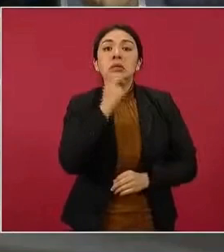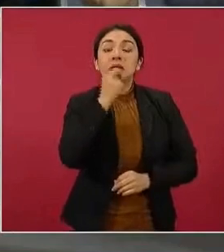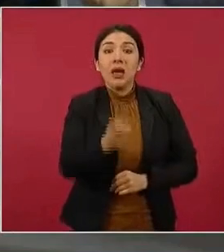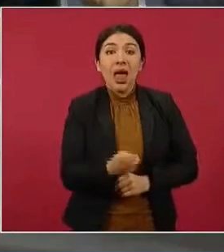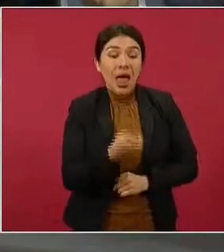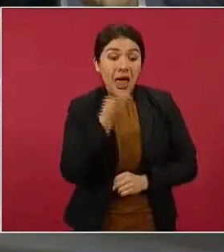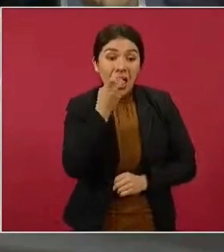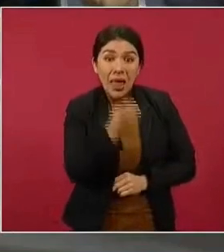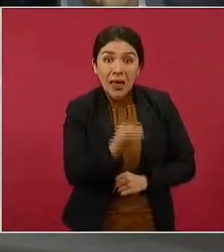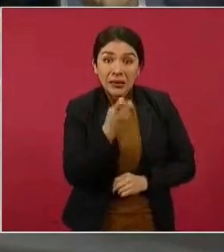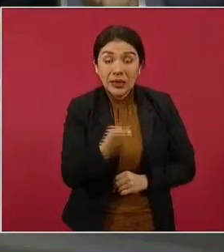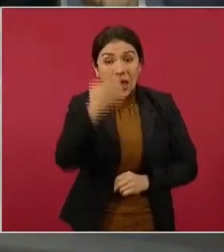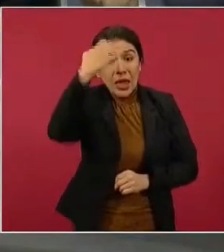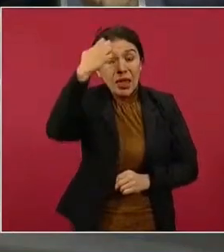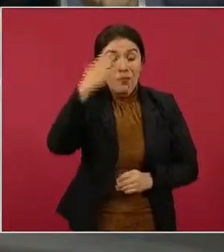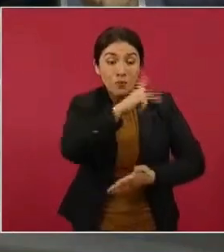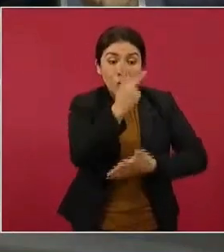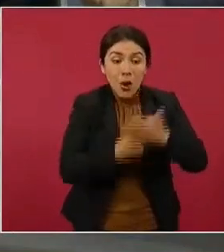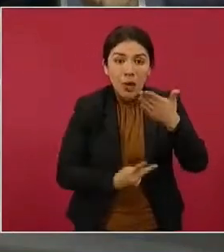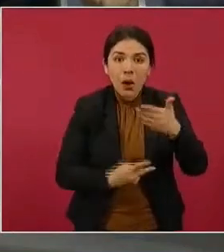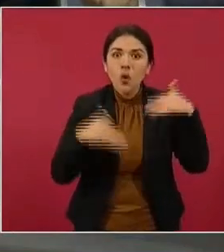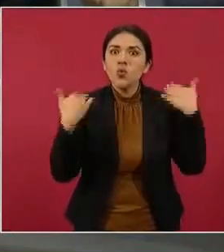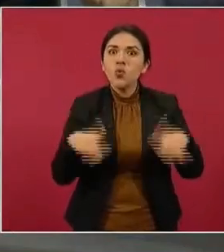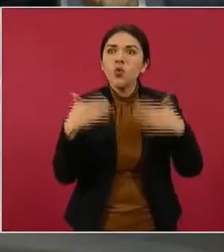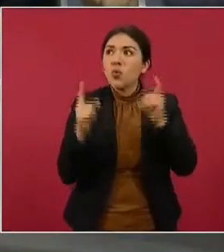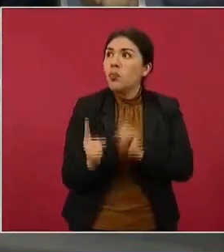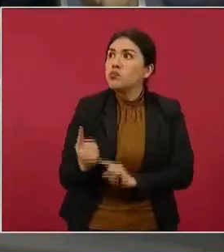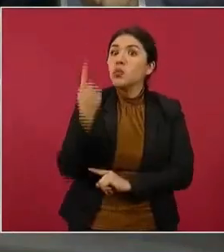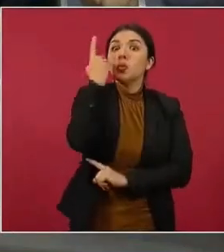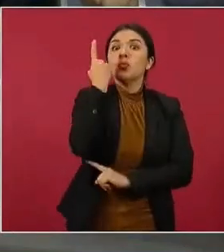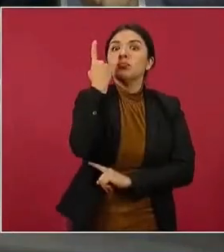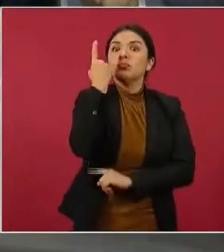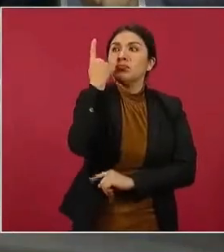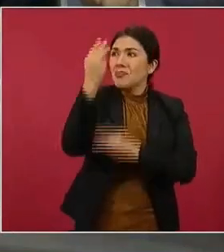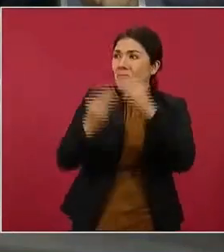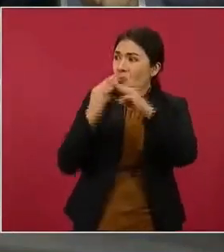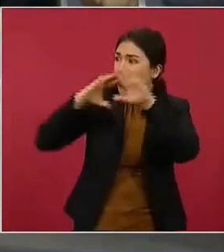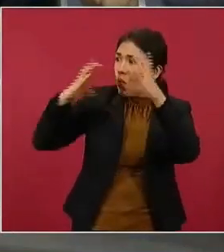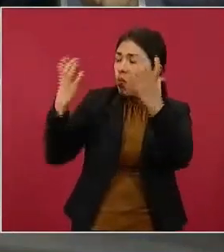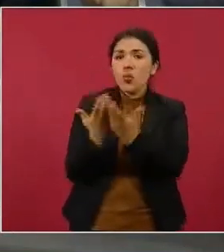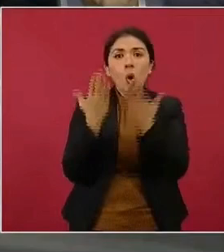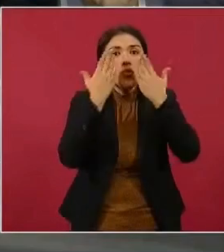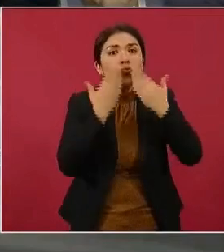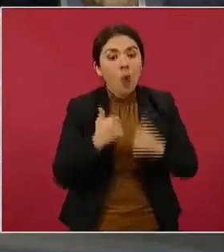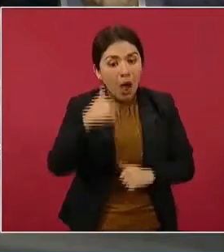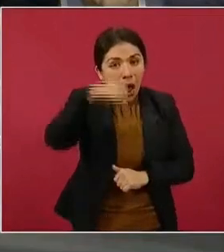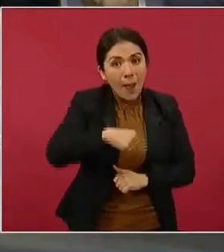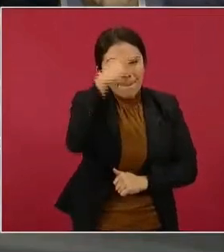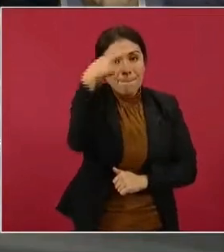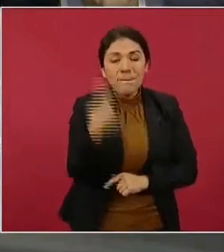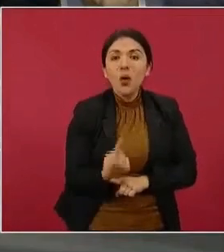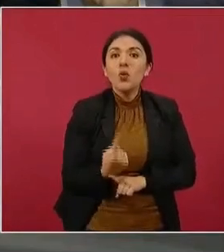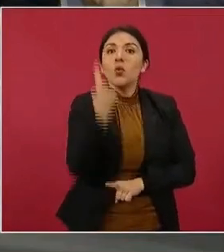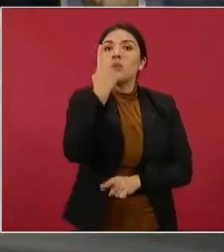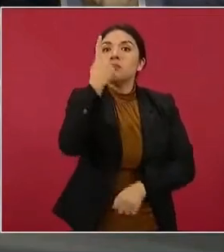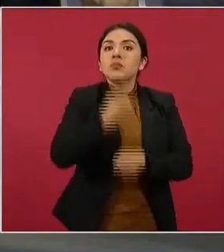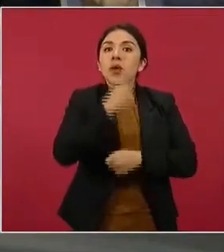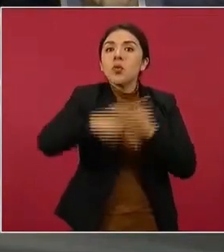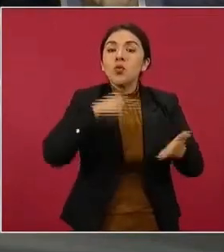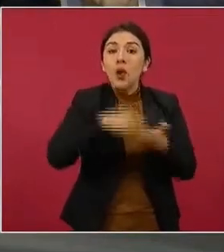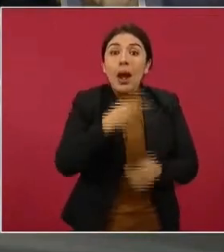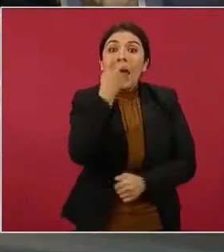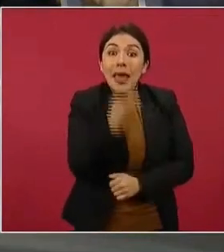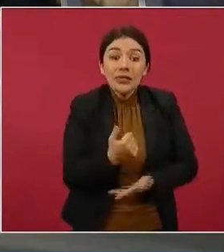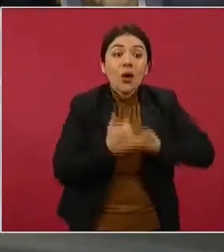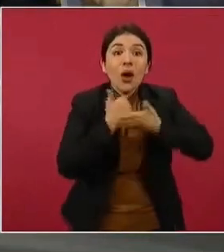esto es una experiencia inédita a nivel internacional y que esto también evitó que